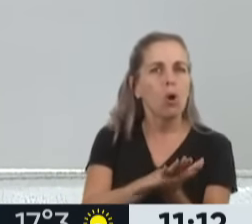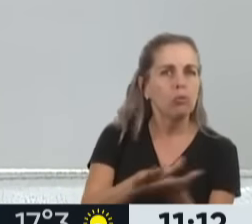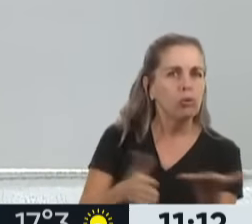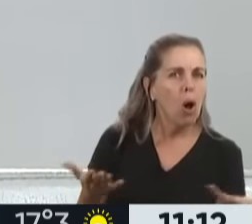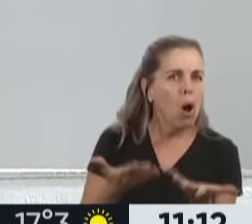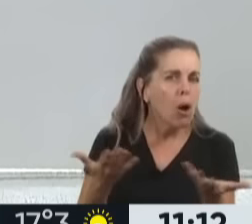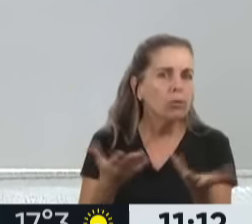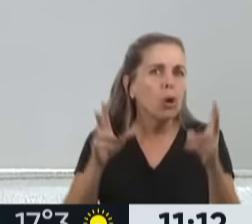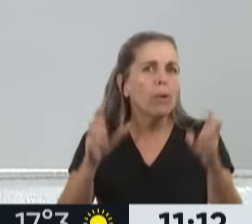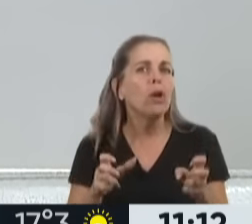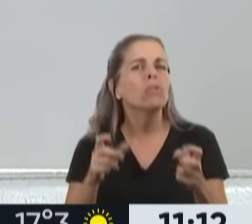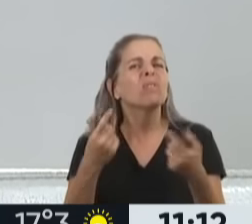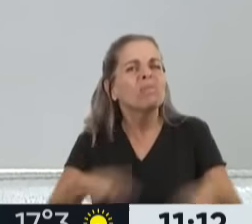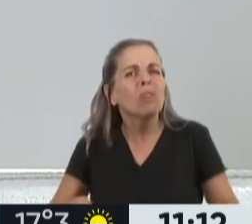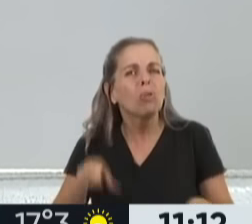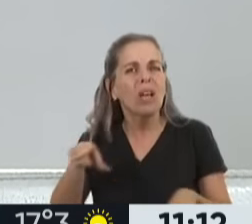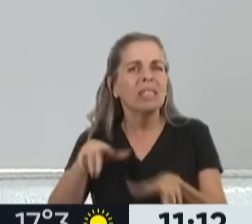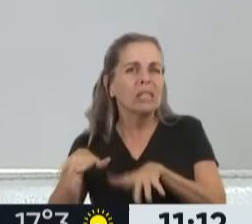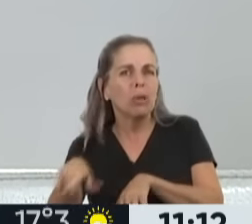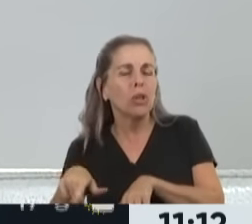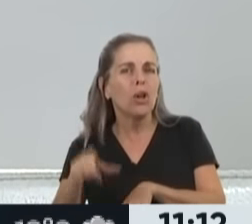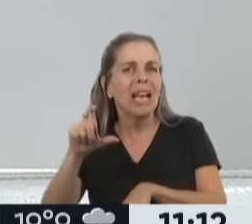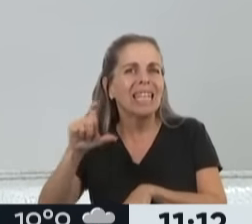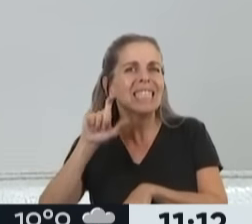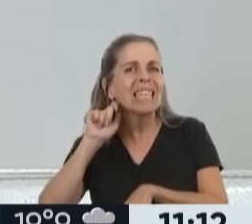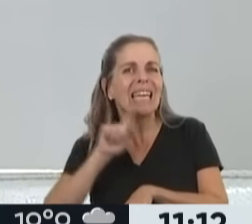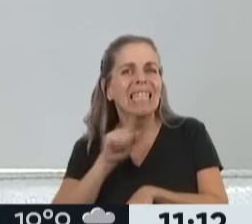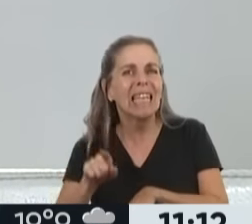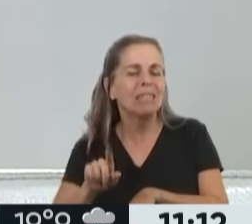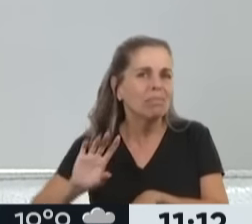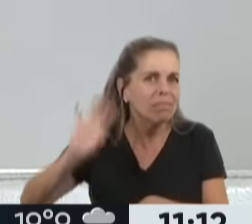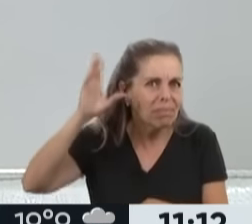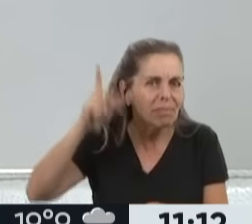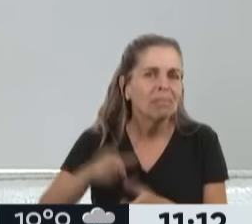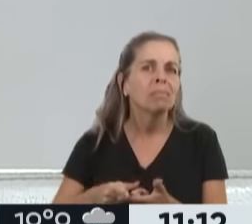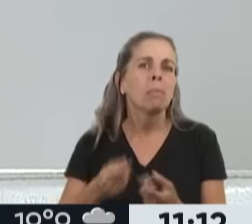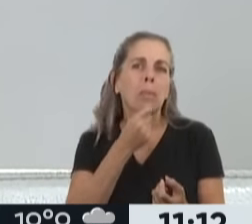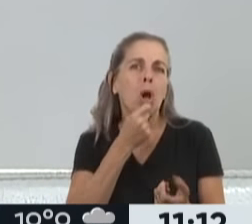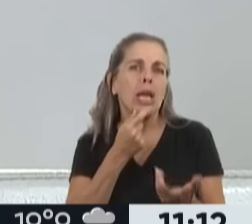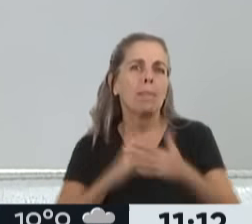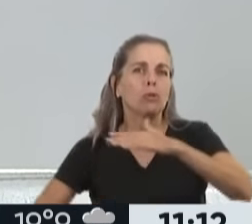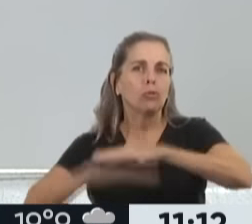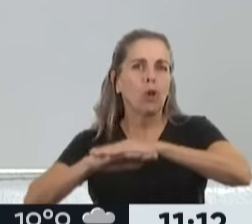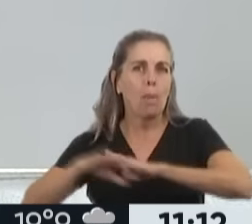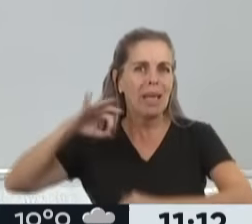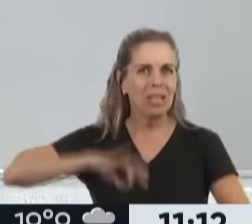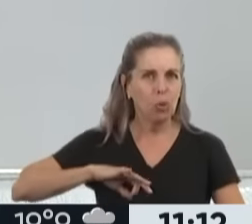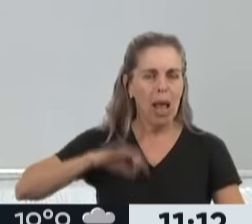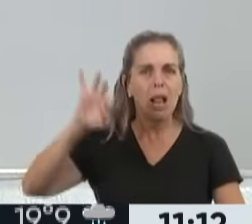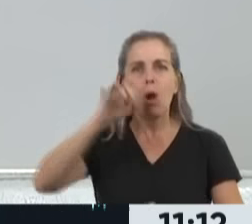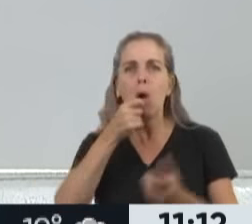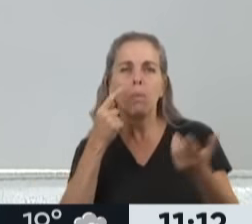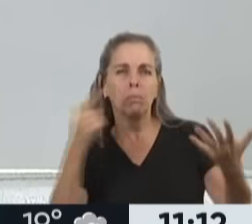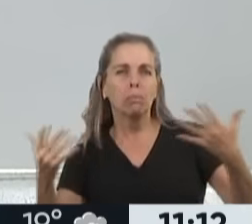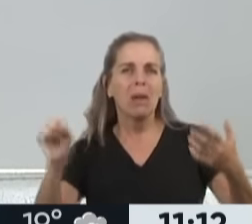temas que han molestado a la C de por ejemplo el piso el techo en las negociaciones paritarias por debajo de la inflación o alguna